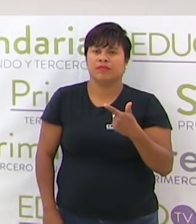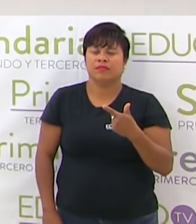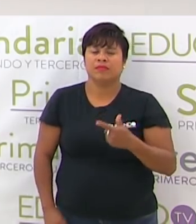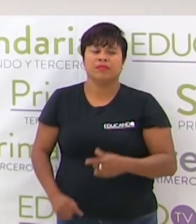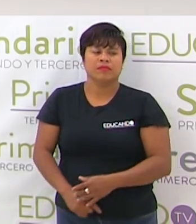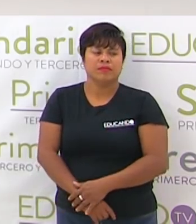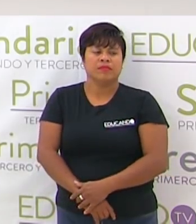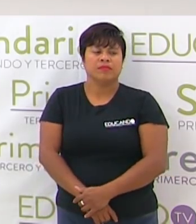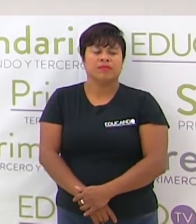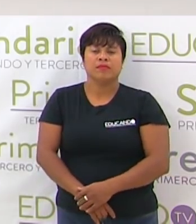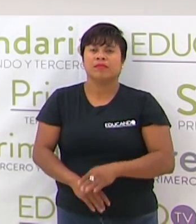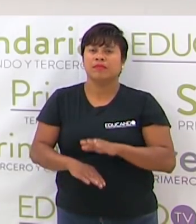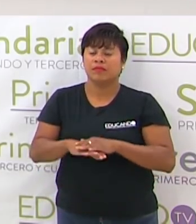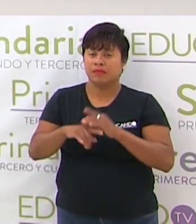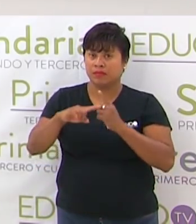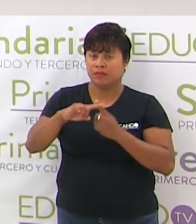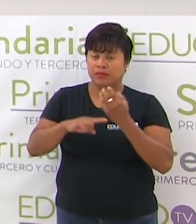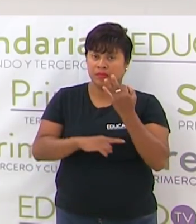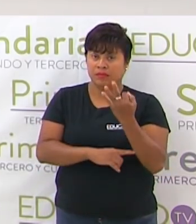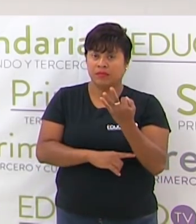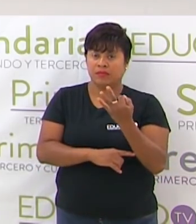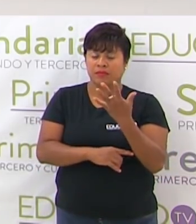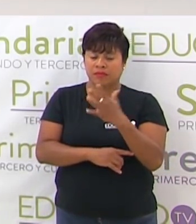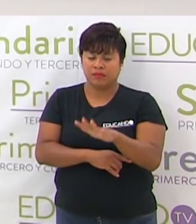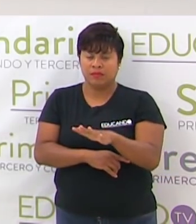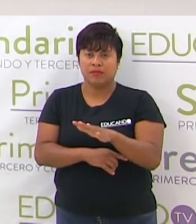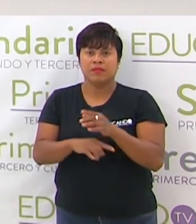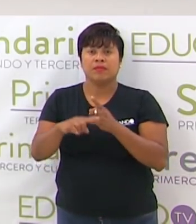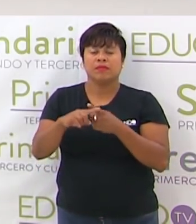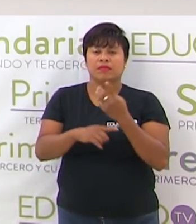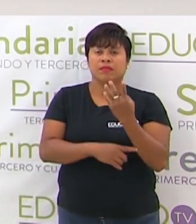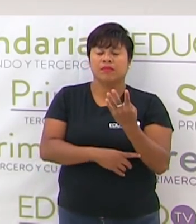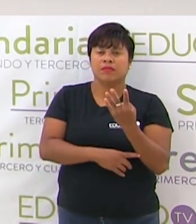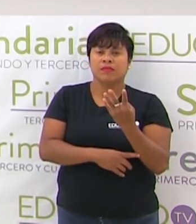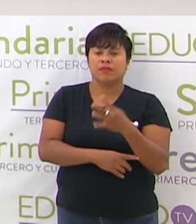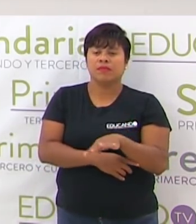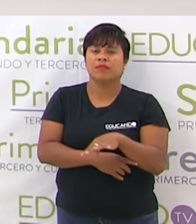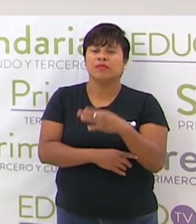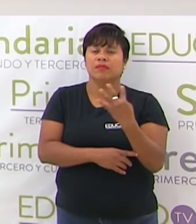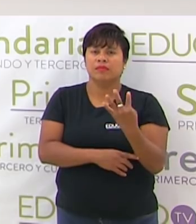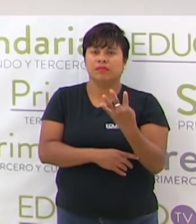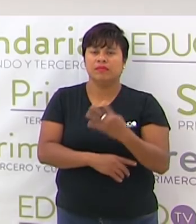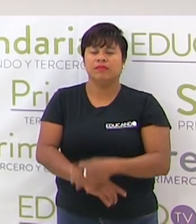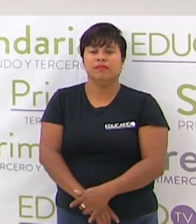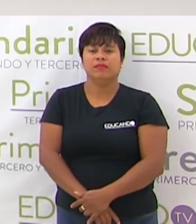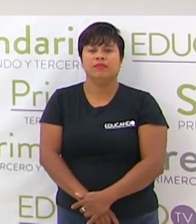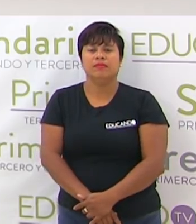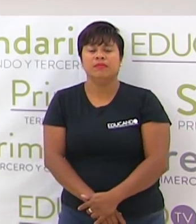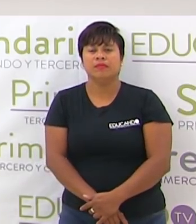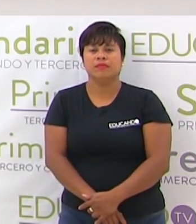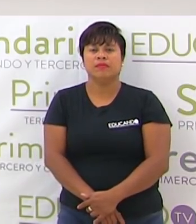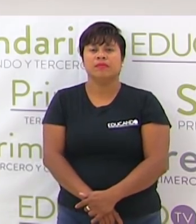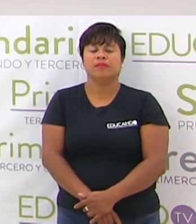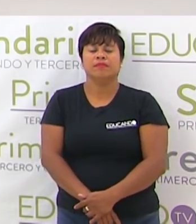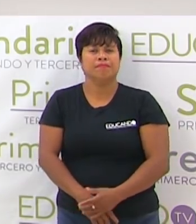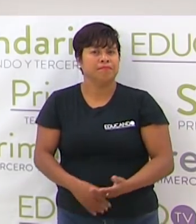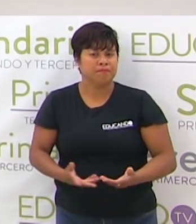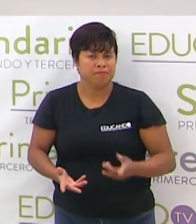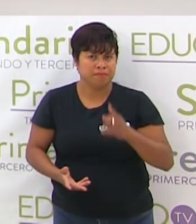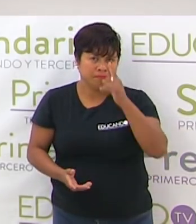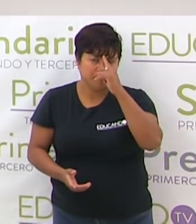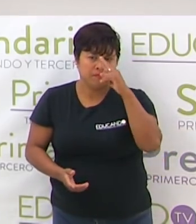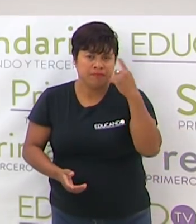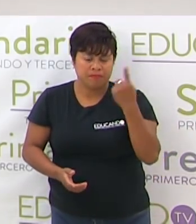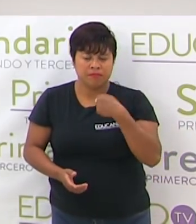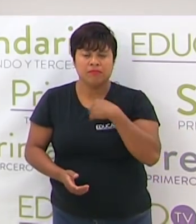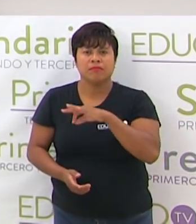7. Más 3, 10. Más 4, 14. Pues